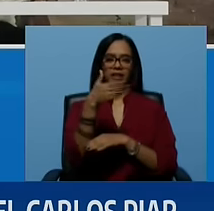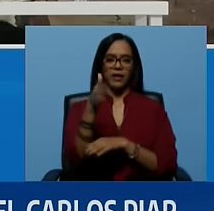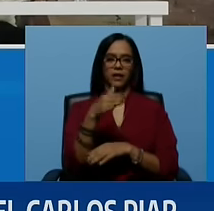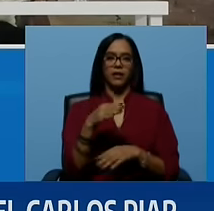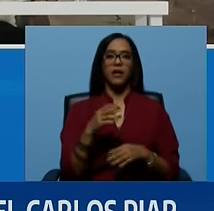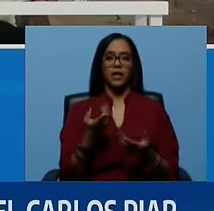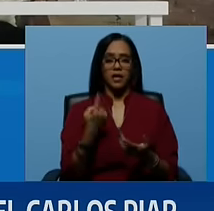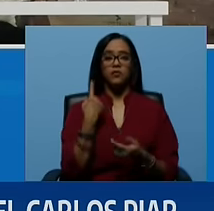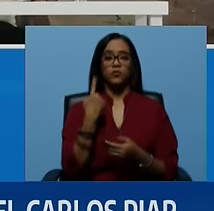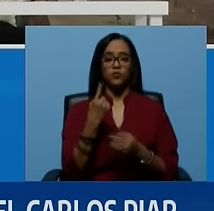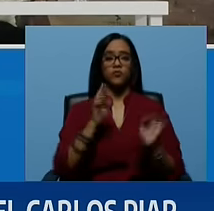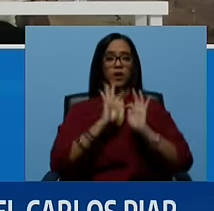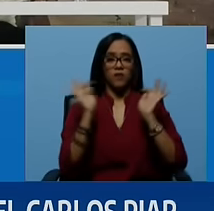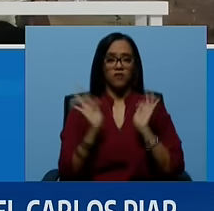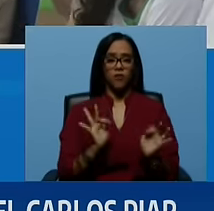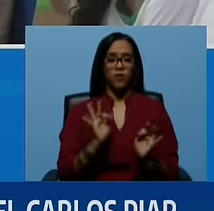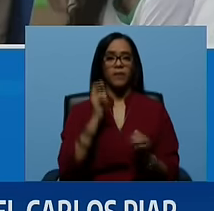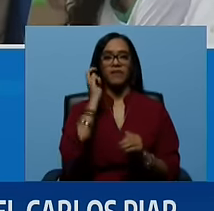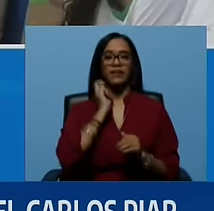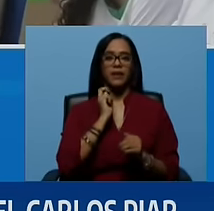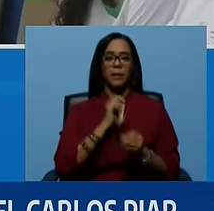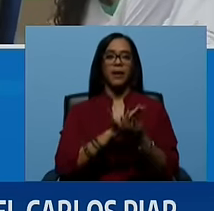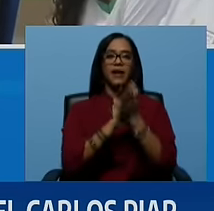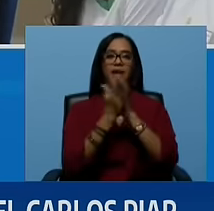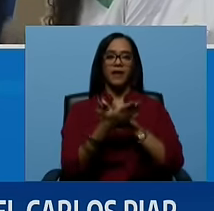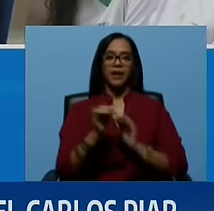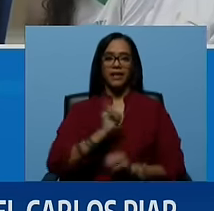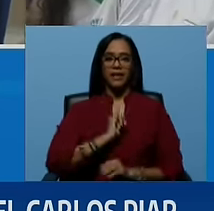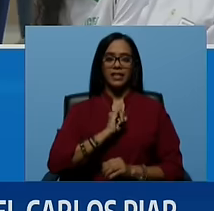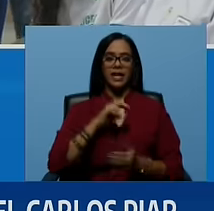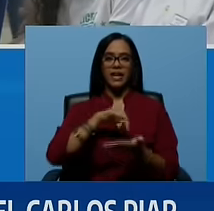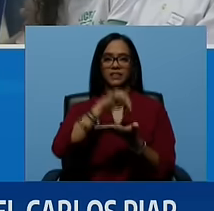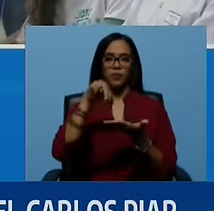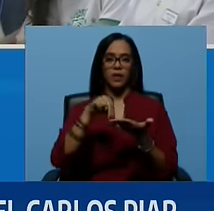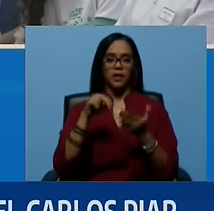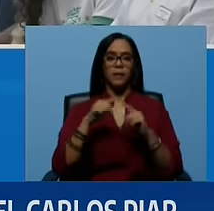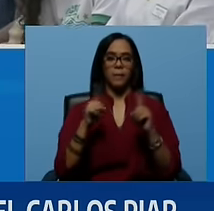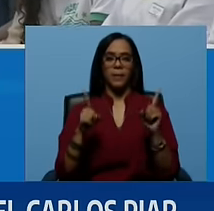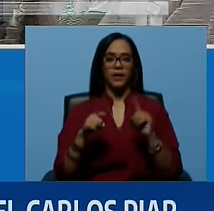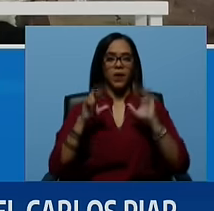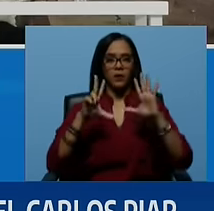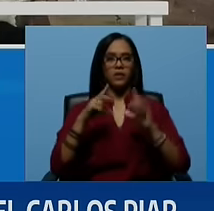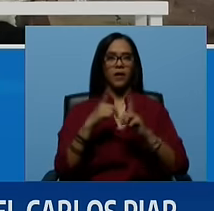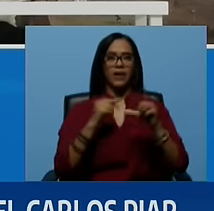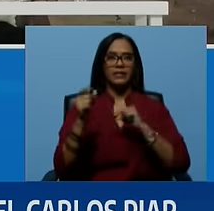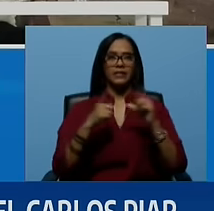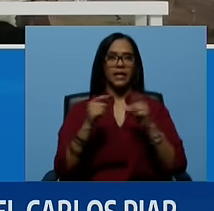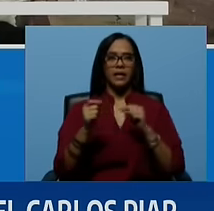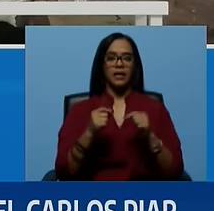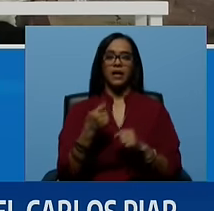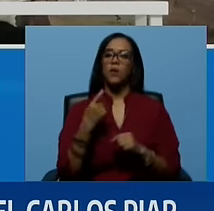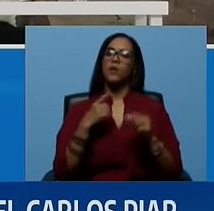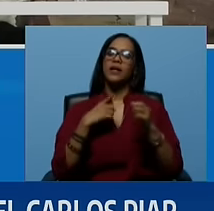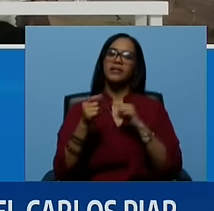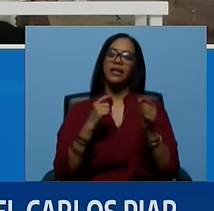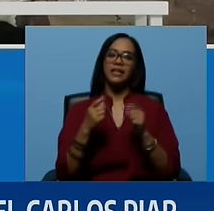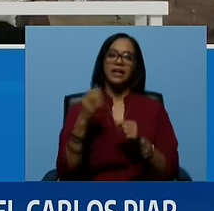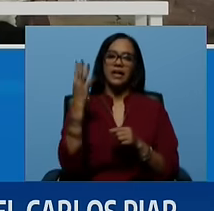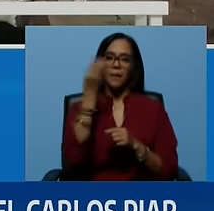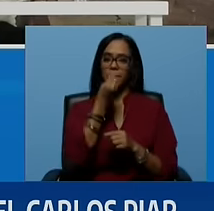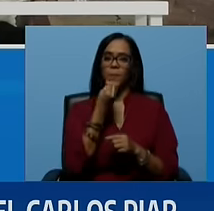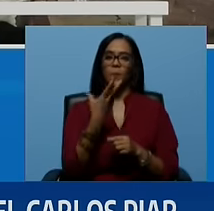fascismo para destruir la identidad nacional pero la octava estrella es una estrella demasiado brillante y